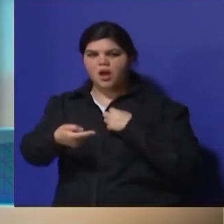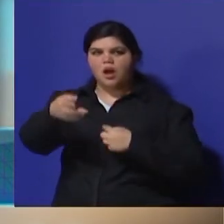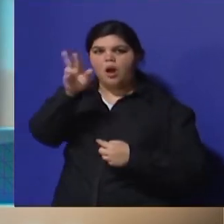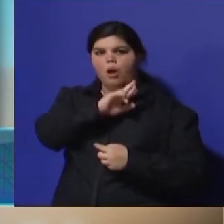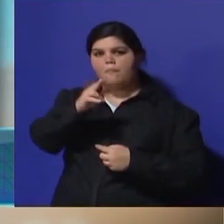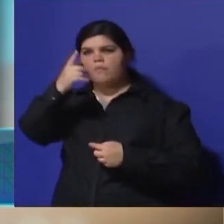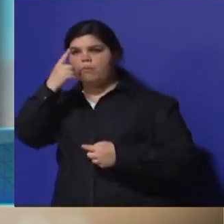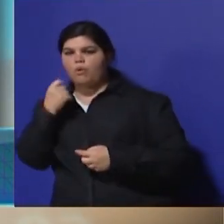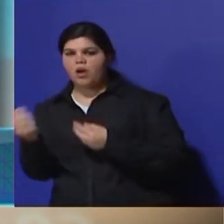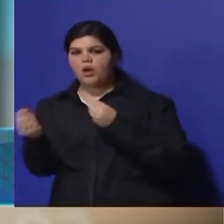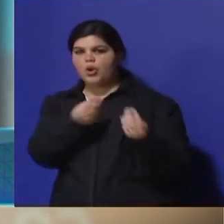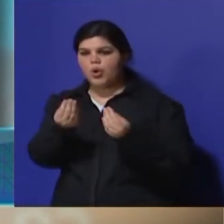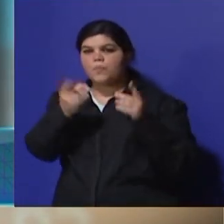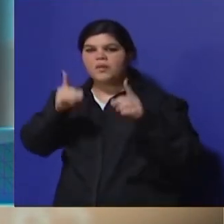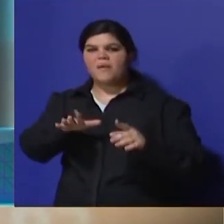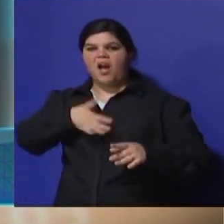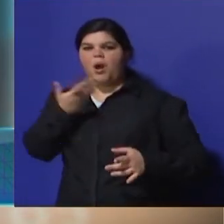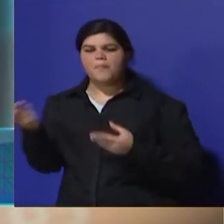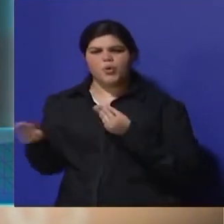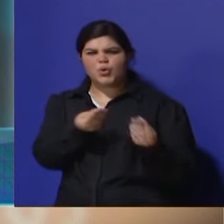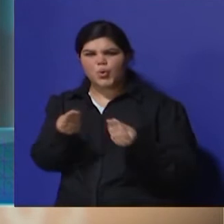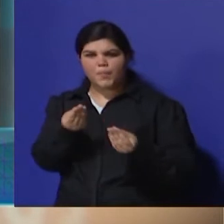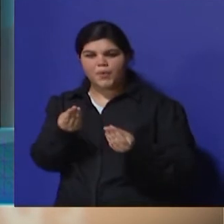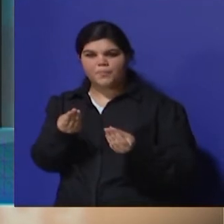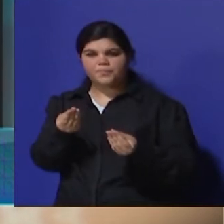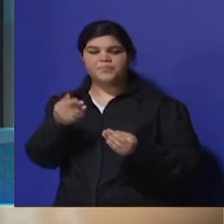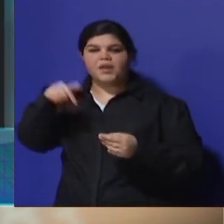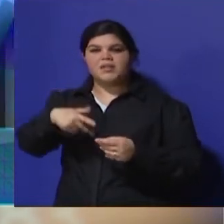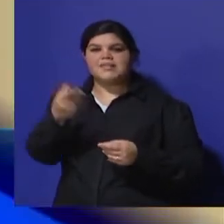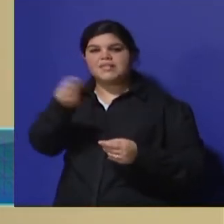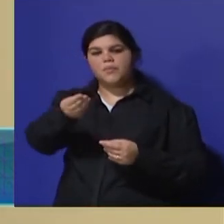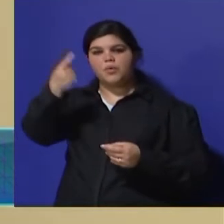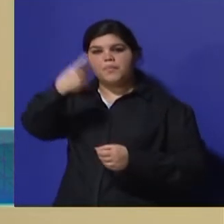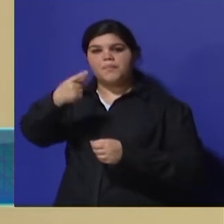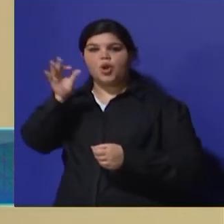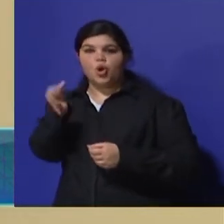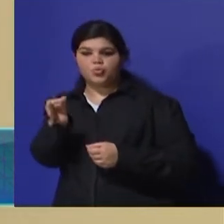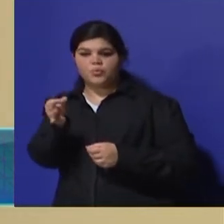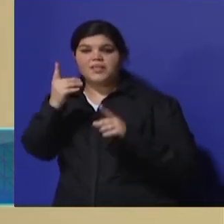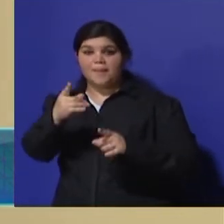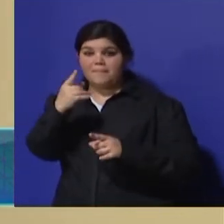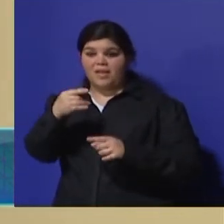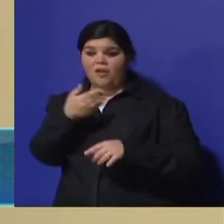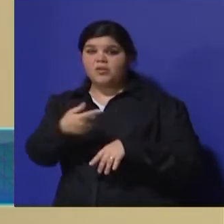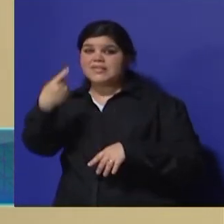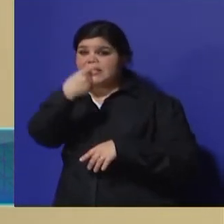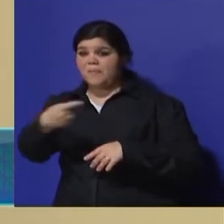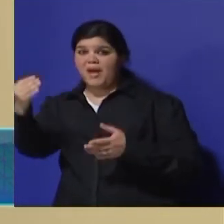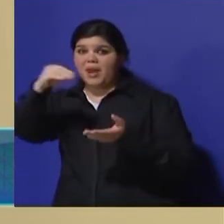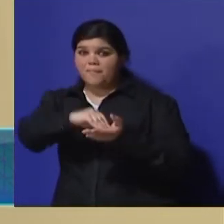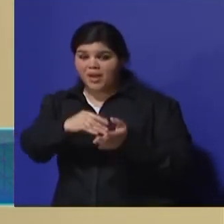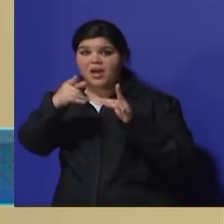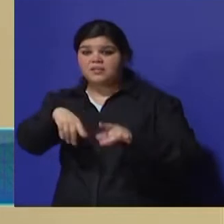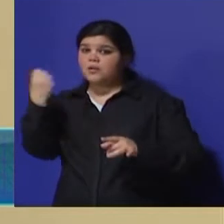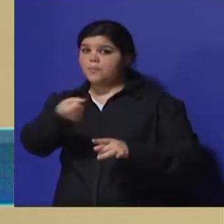femenino y también cuestionar el amor desde lo discursivo. Todo Piola, sábado, 1 de octubre. Falta también mucho más de una semana, pero está dentro